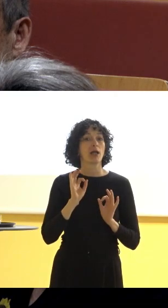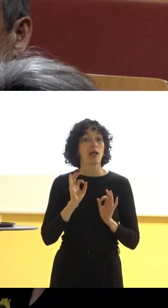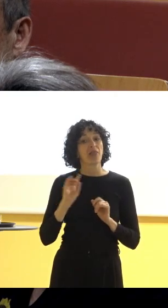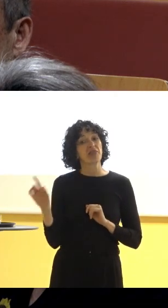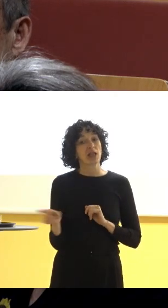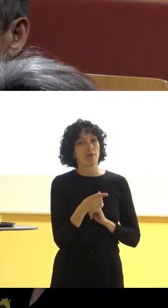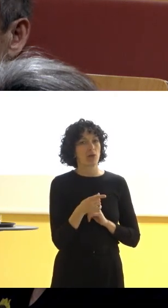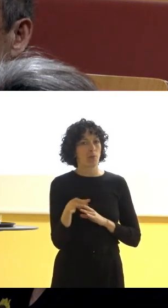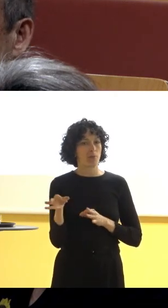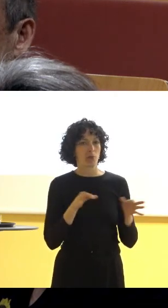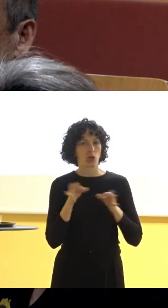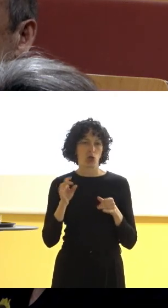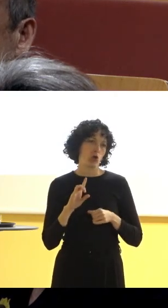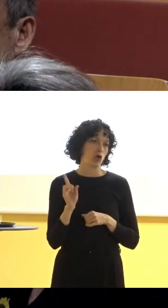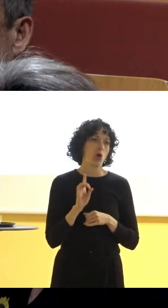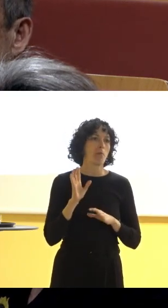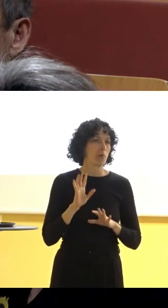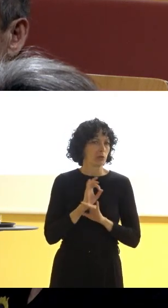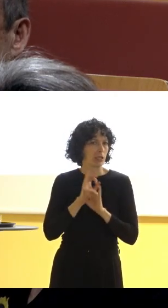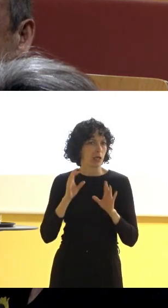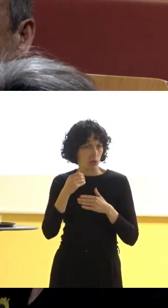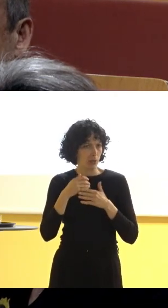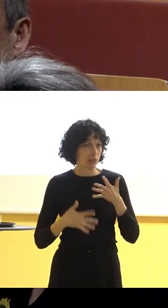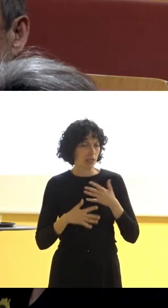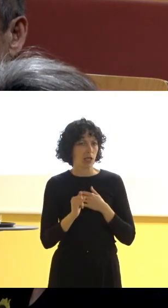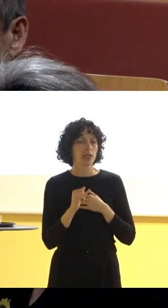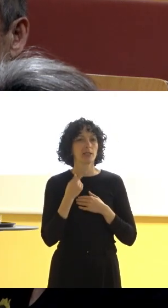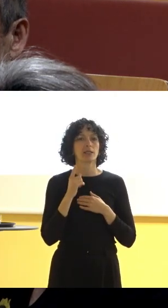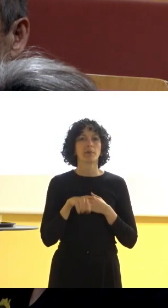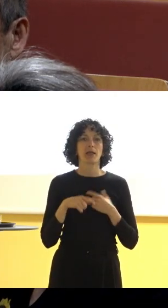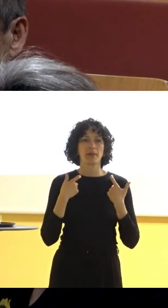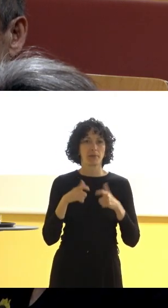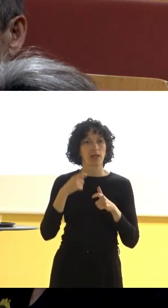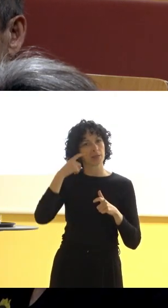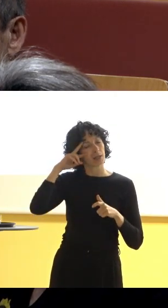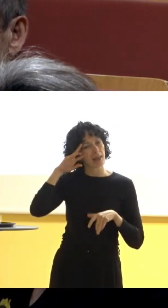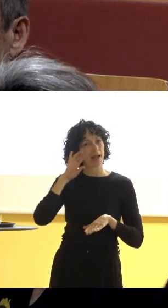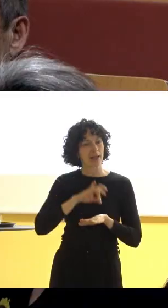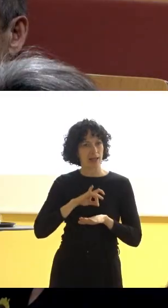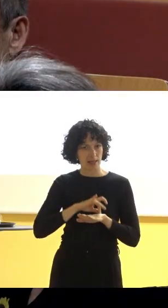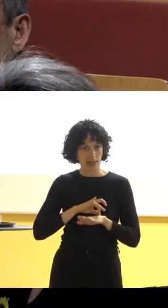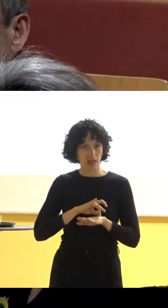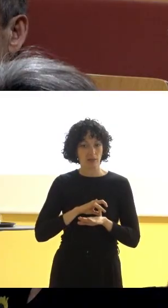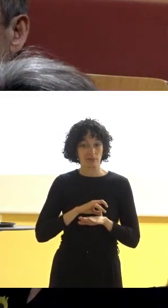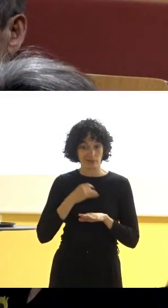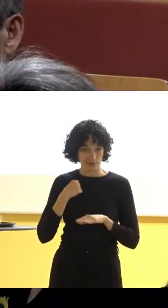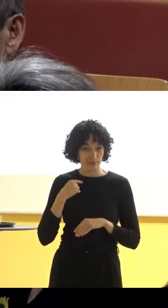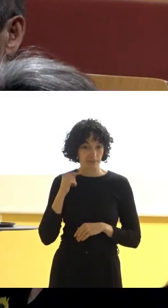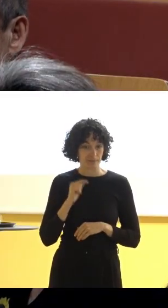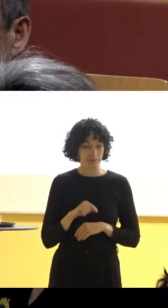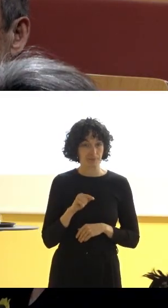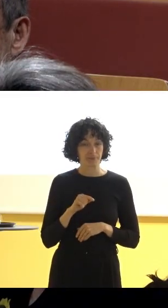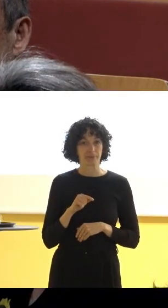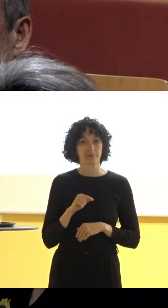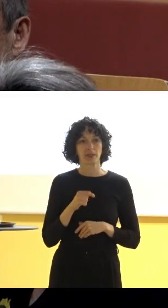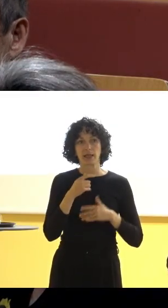protocolizada, pero están claros, ¿no?, y tenemos un listado. Y luego están las unidades de experiencia clínica, que como tal